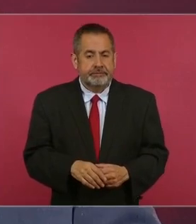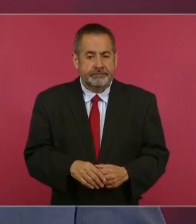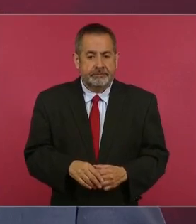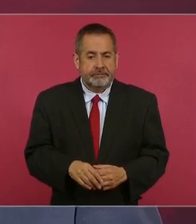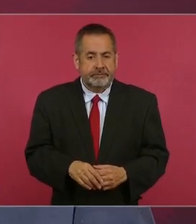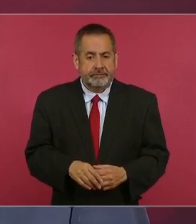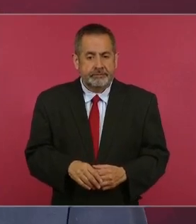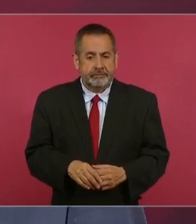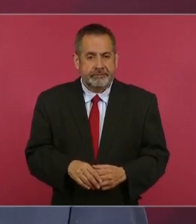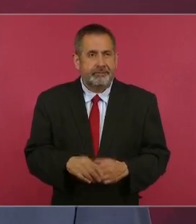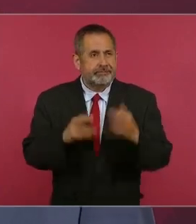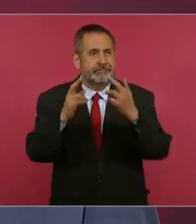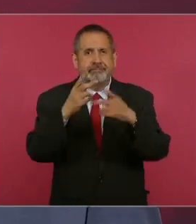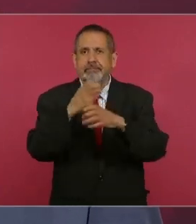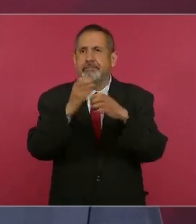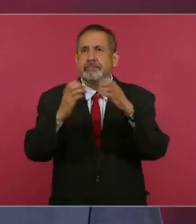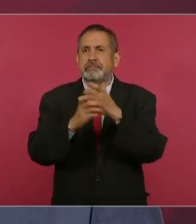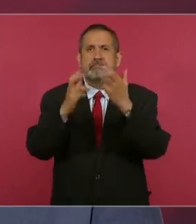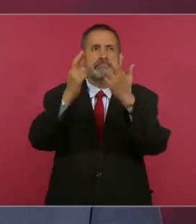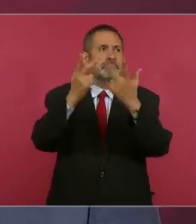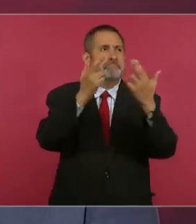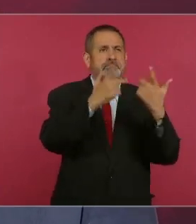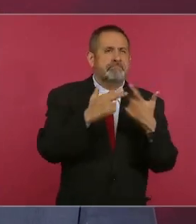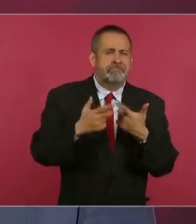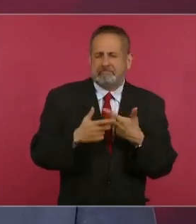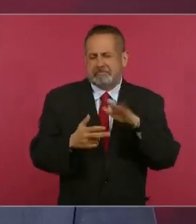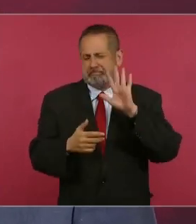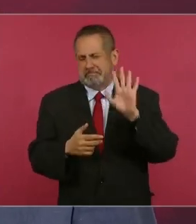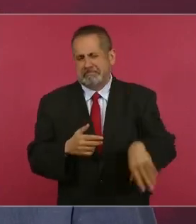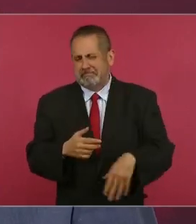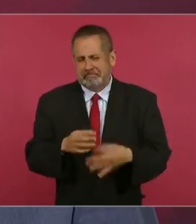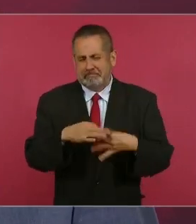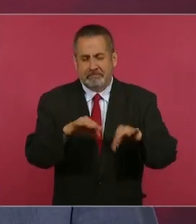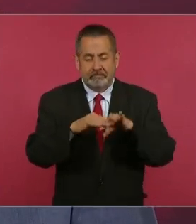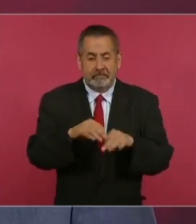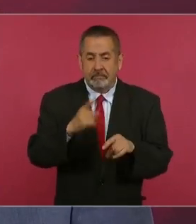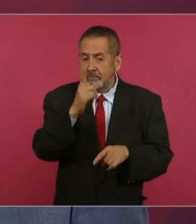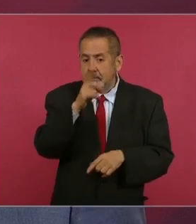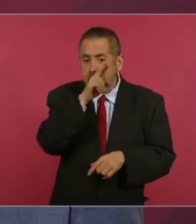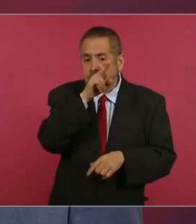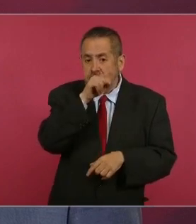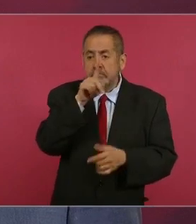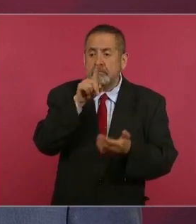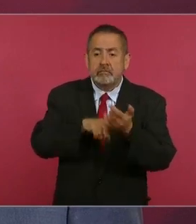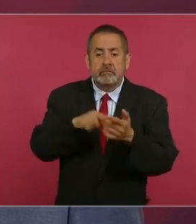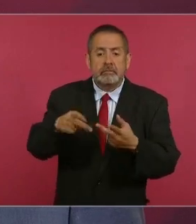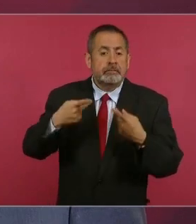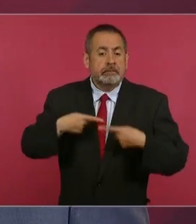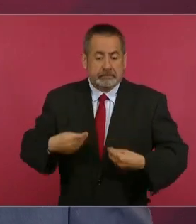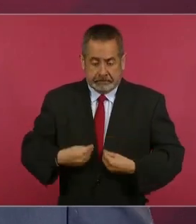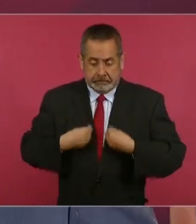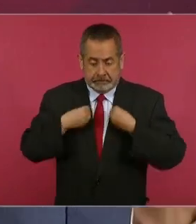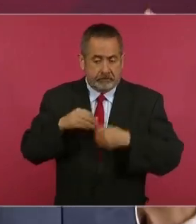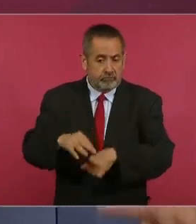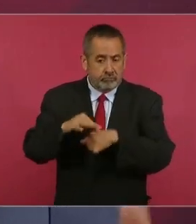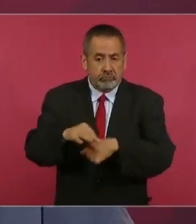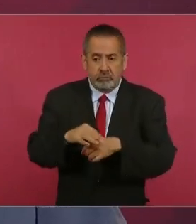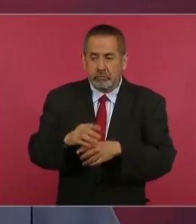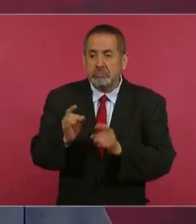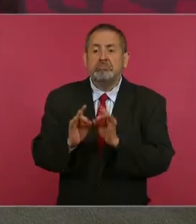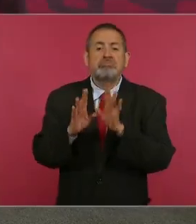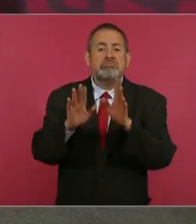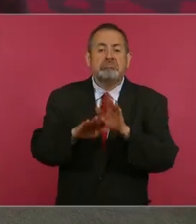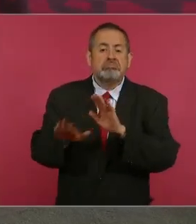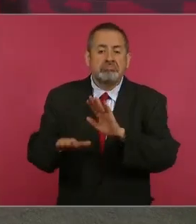no por los daños materiales, sino por las vidas, porque lo material